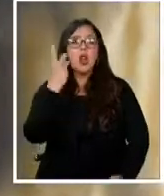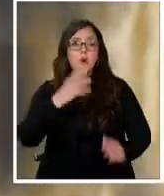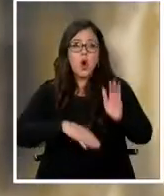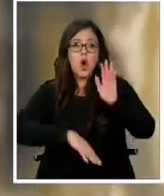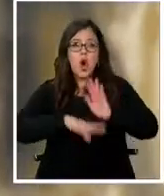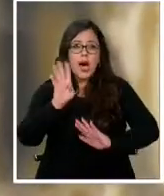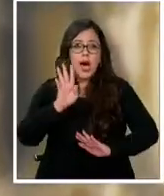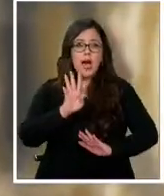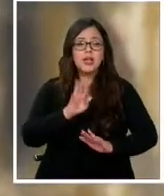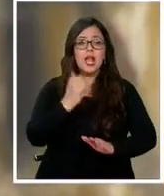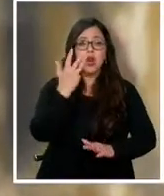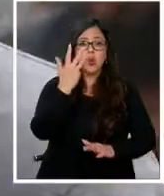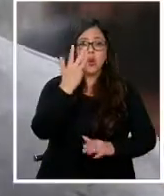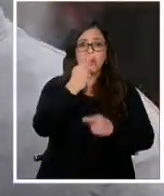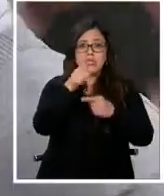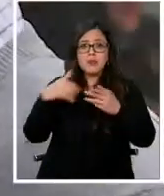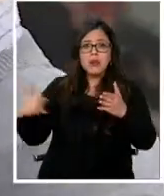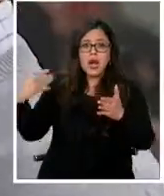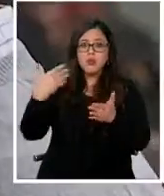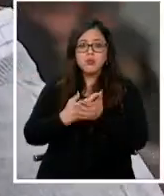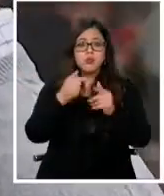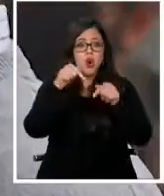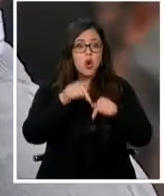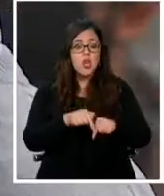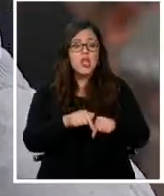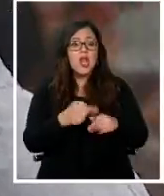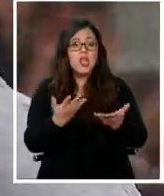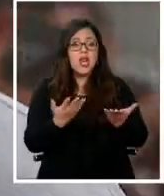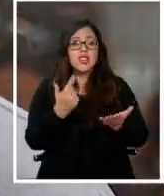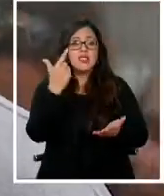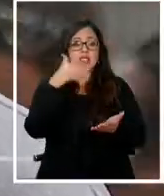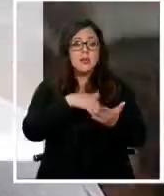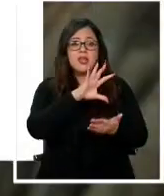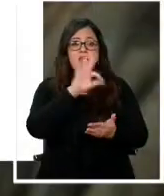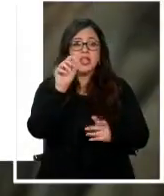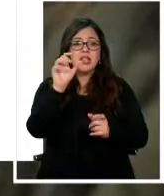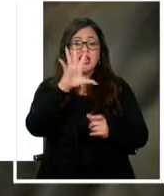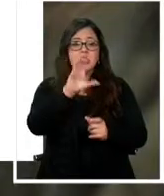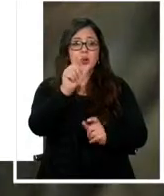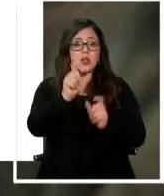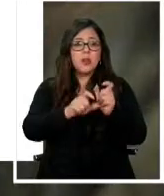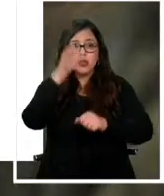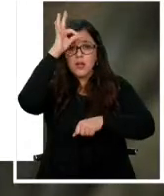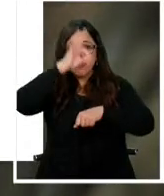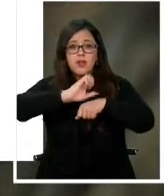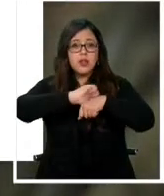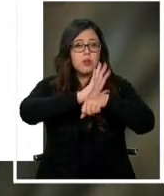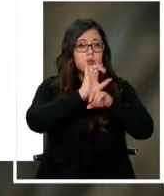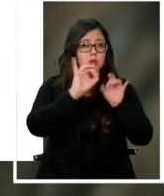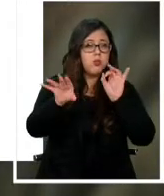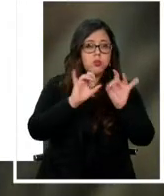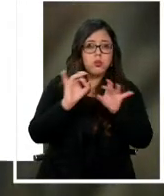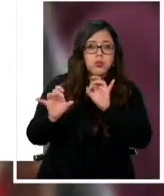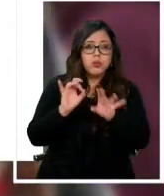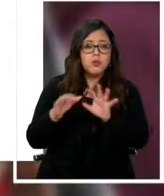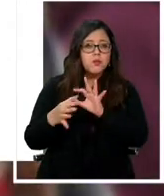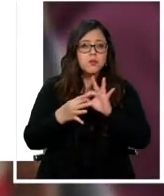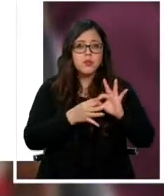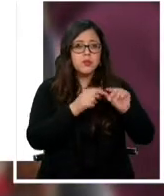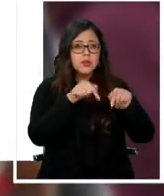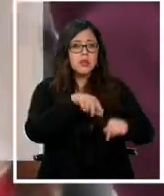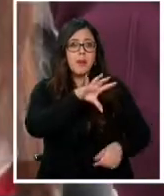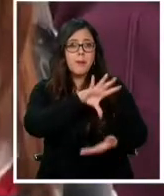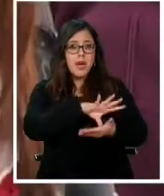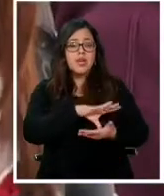Salta durante las últimas 9 semanas. Durante esta jornada se reportaron 7.550 nuevos infectados por COVID-19 en nuestro